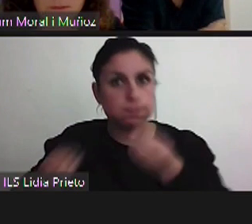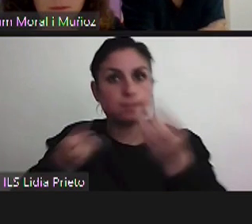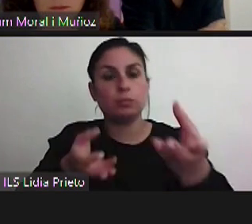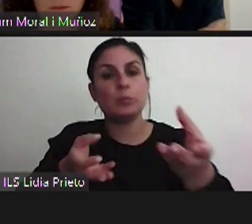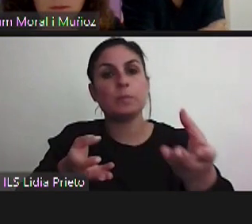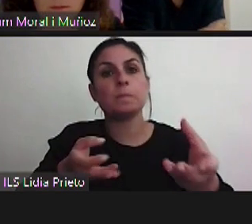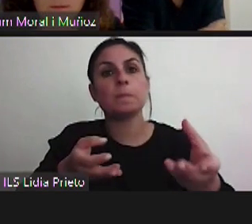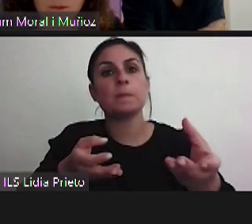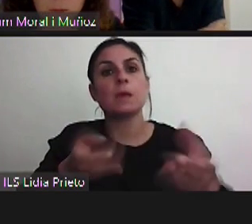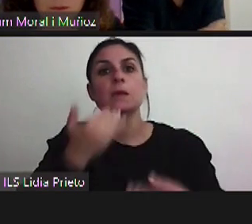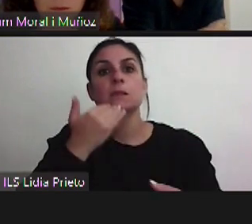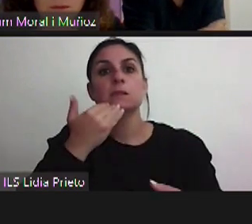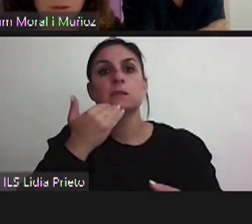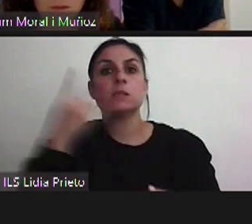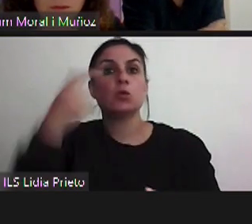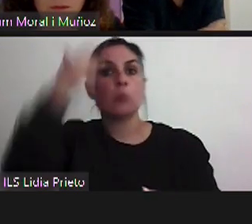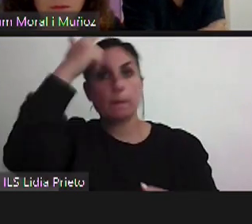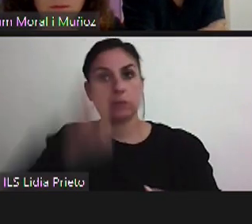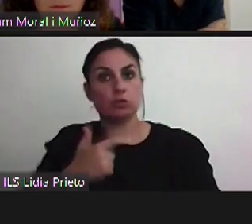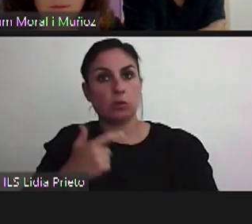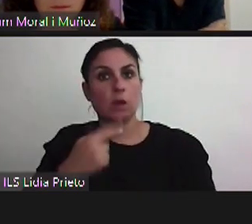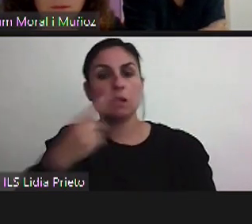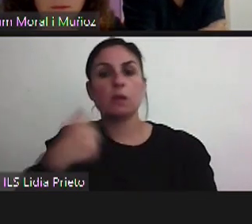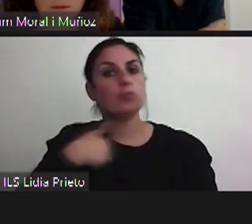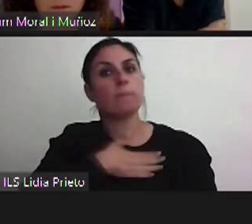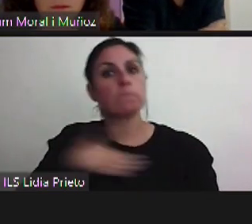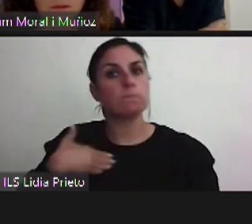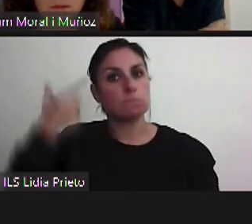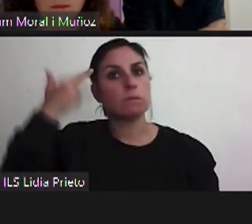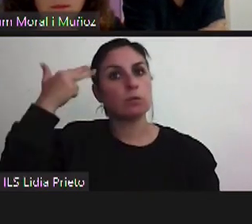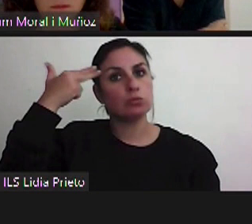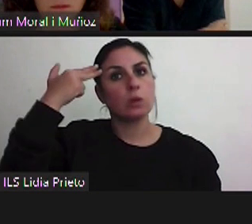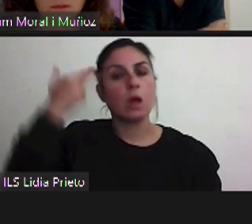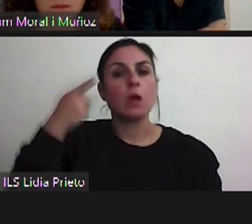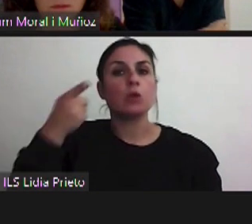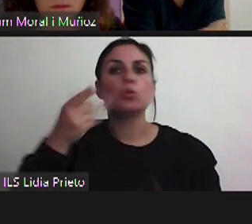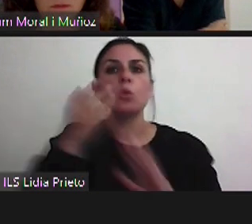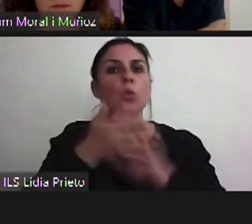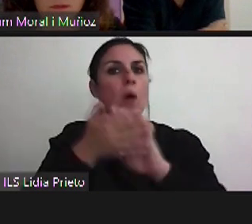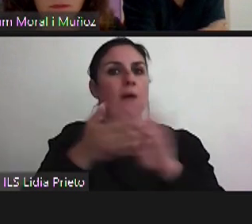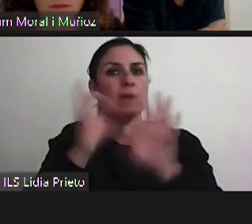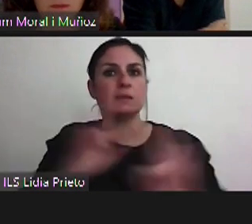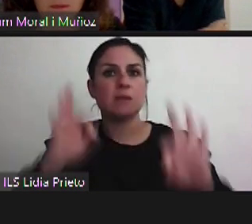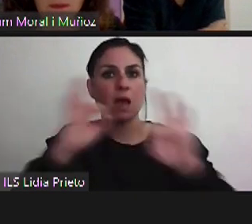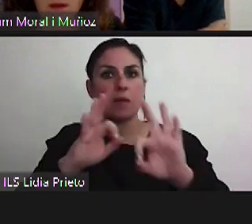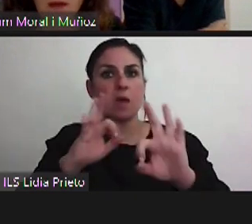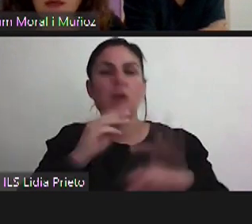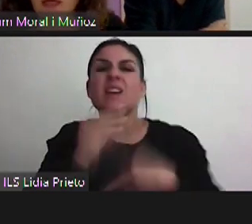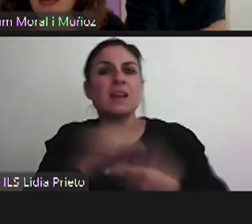Si alguien te confiesa que se quiere suicidar y te pide que no se lo cuentes a nadie, aparte de hablar con ella, ¿cómo se puede actuar?